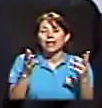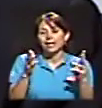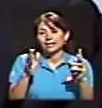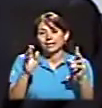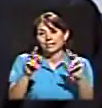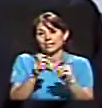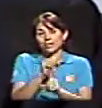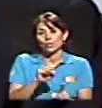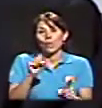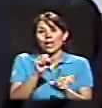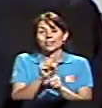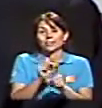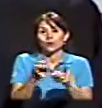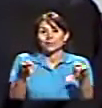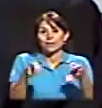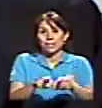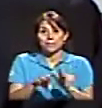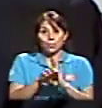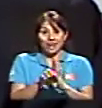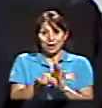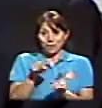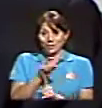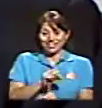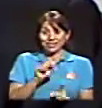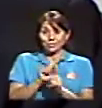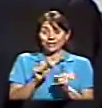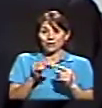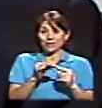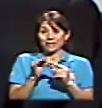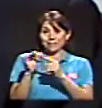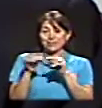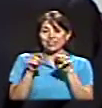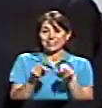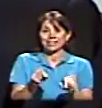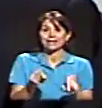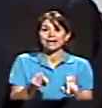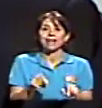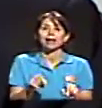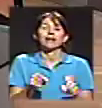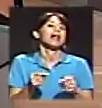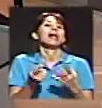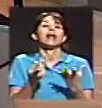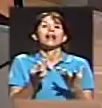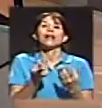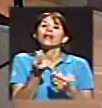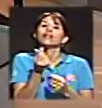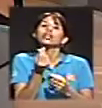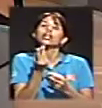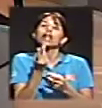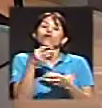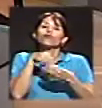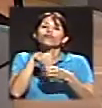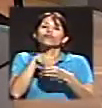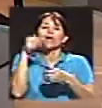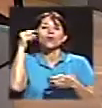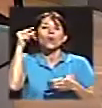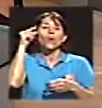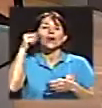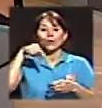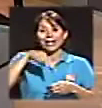por ejemplo el hecho en este caso en particular de que los ingresos del gobierno están cayendo en este